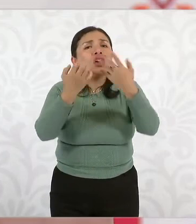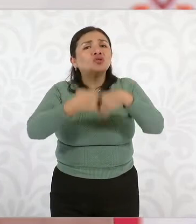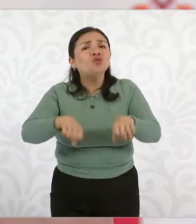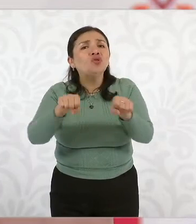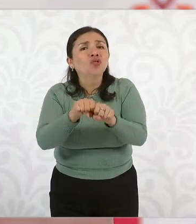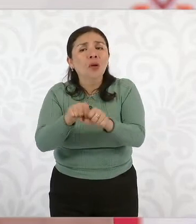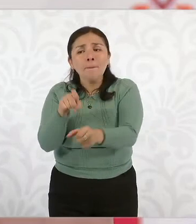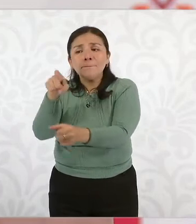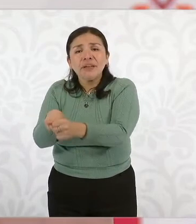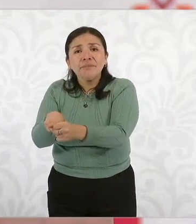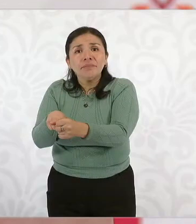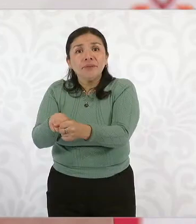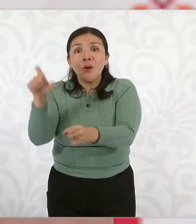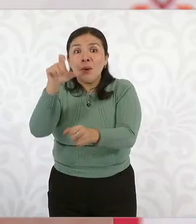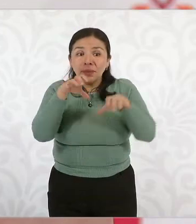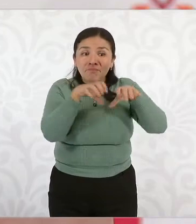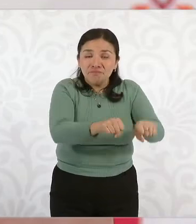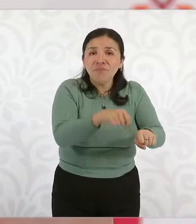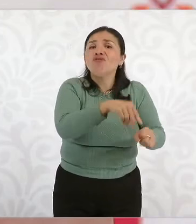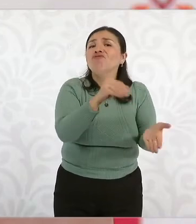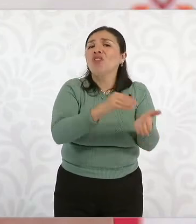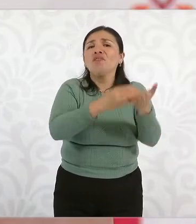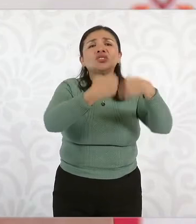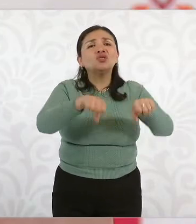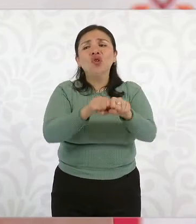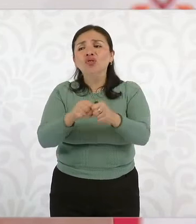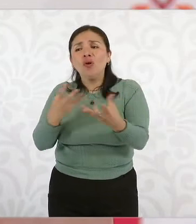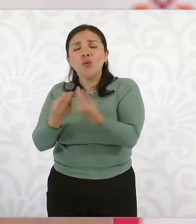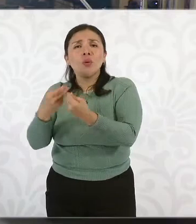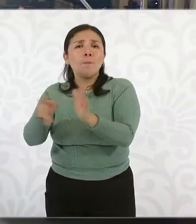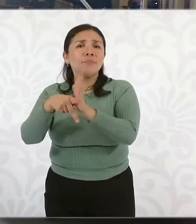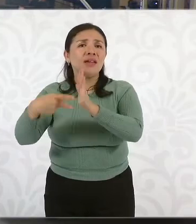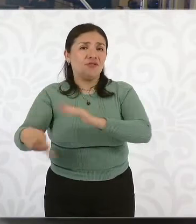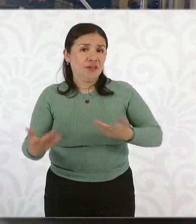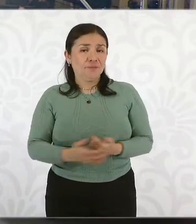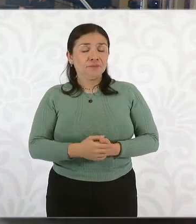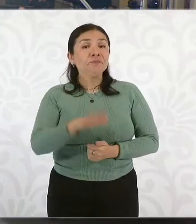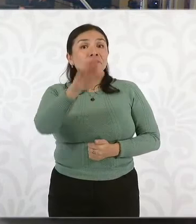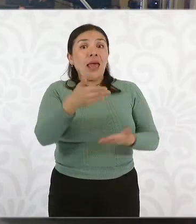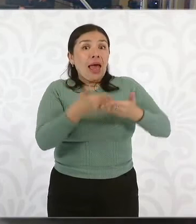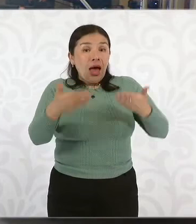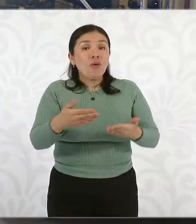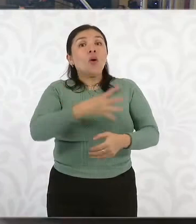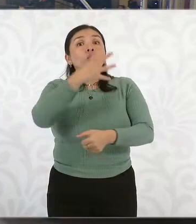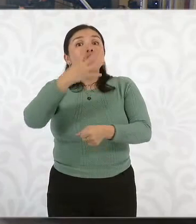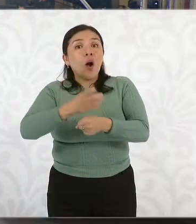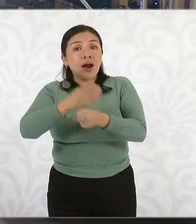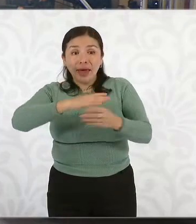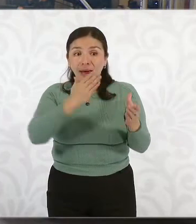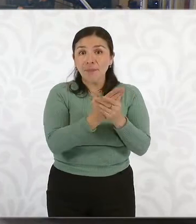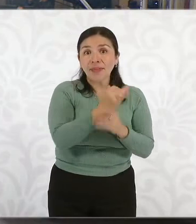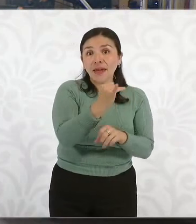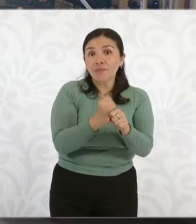después de que fue detenido o en el momento en que es detenido. Y que ahora se le ha abierto una cuarta carpeta de investigación